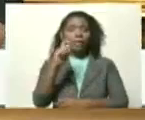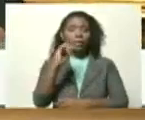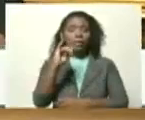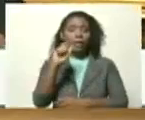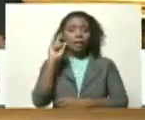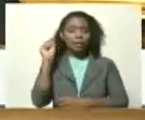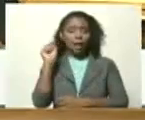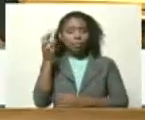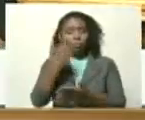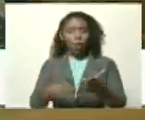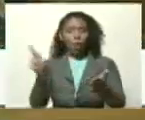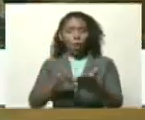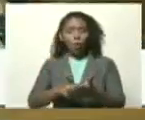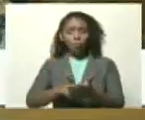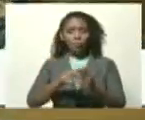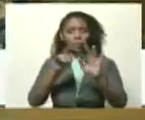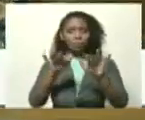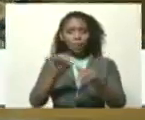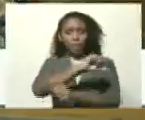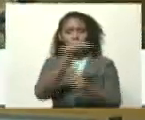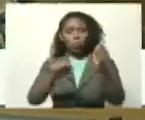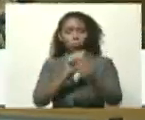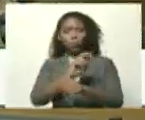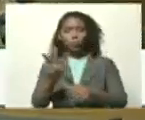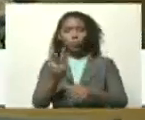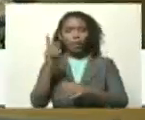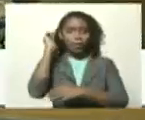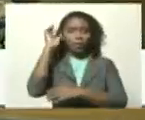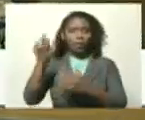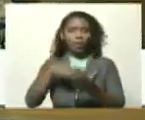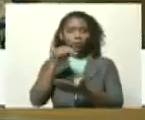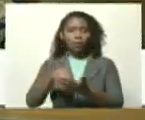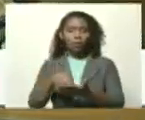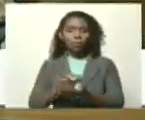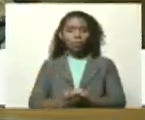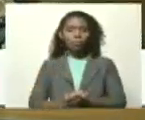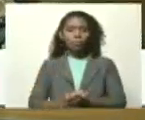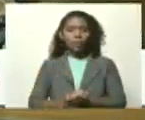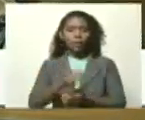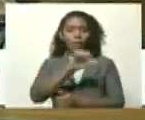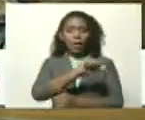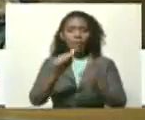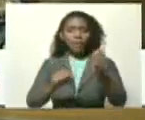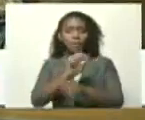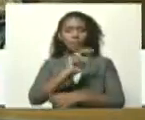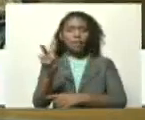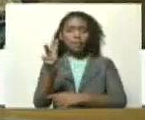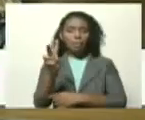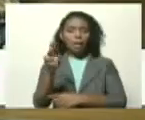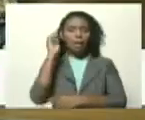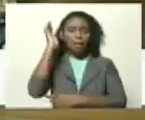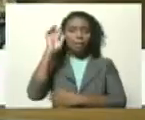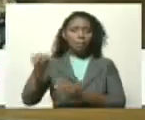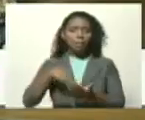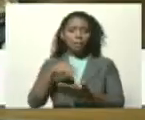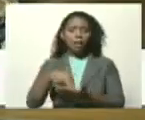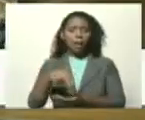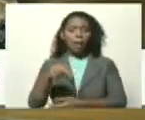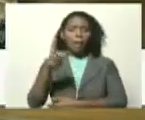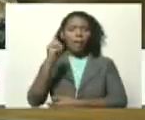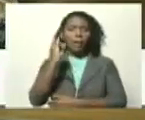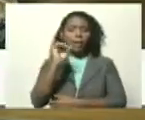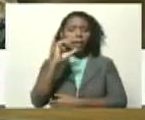como secretaria y subsecretaria del Parlamento Venezolano. La vicepresidenta de la Asamblea Nacional, María